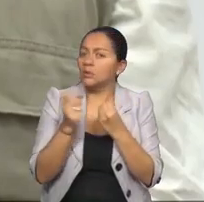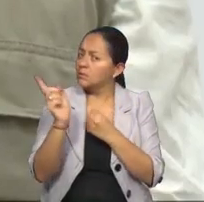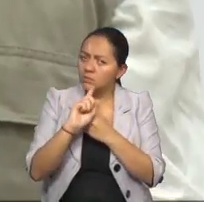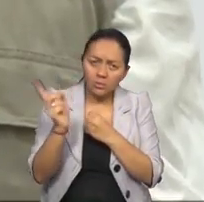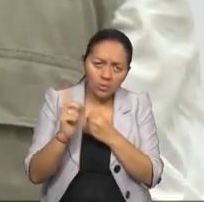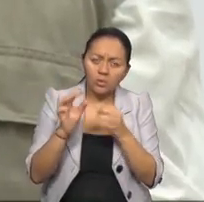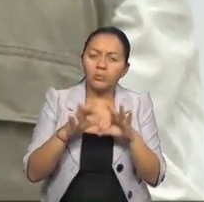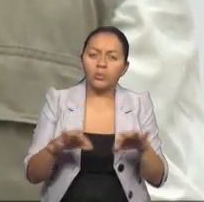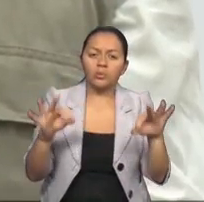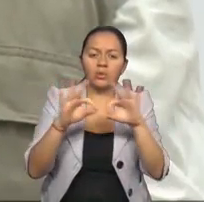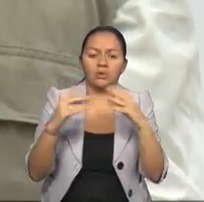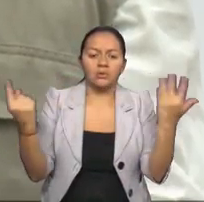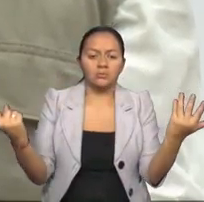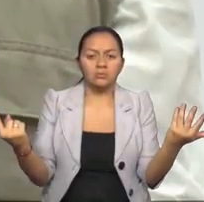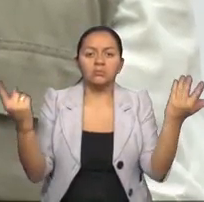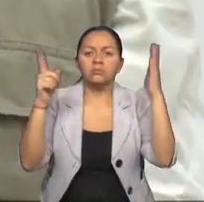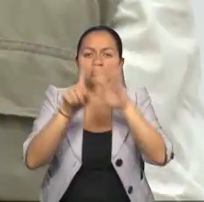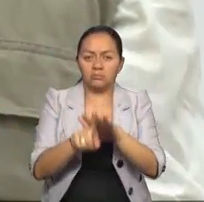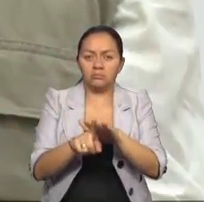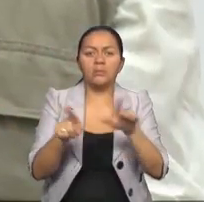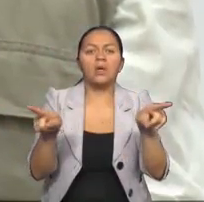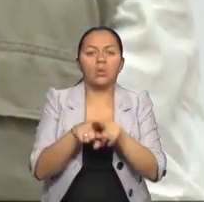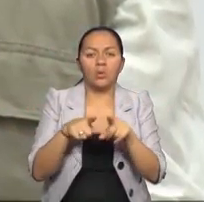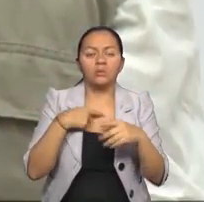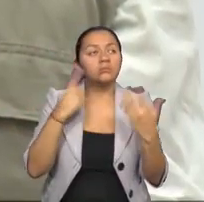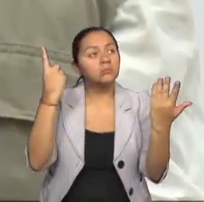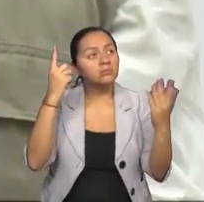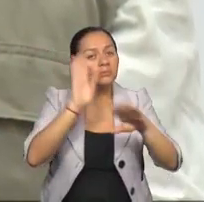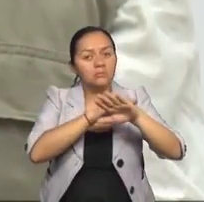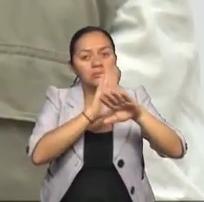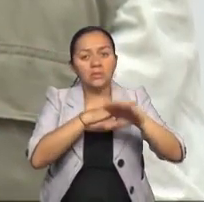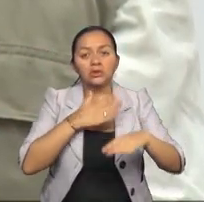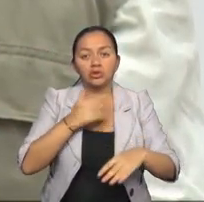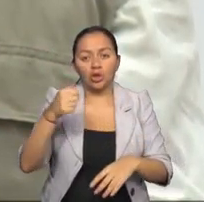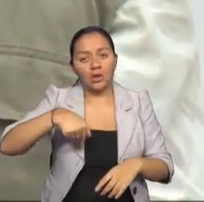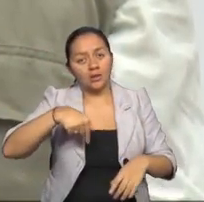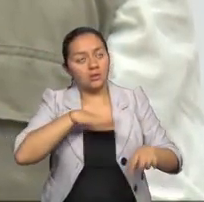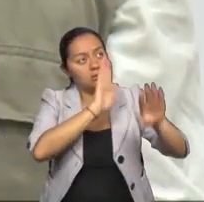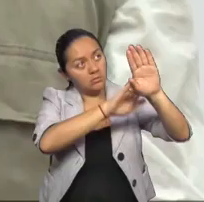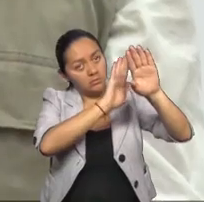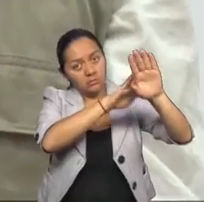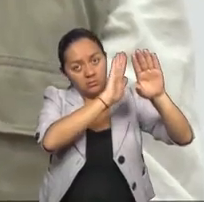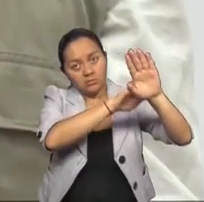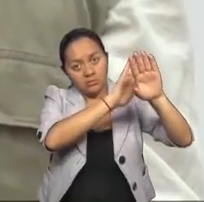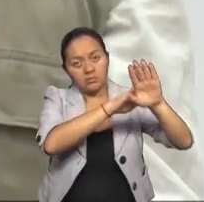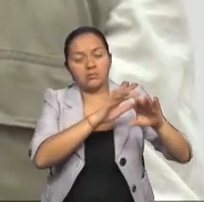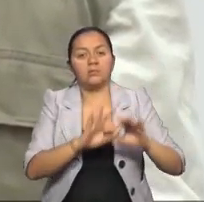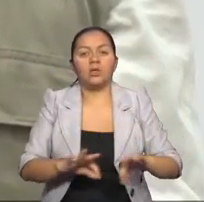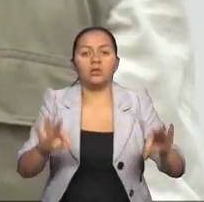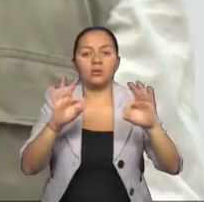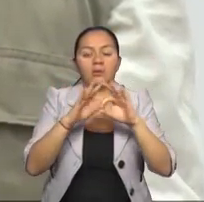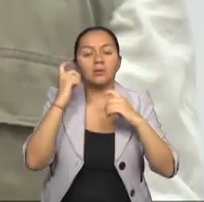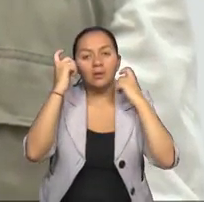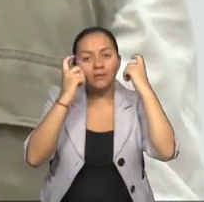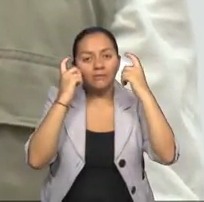en quito entonces la apuesta es a repensar